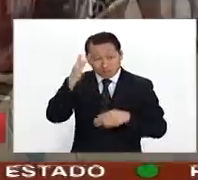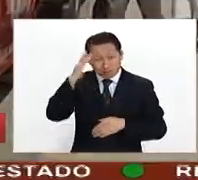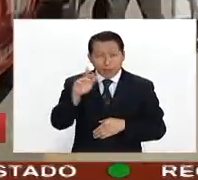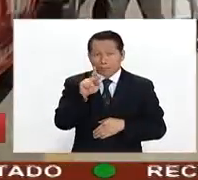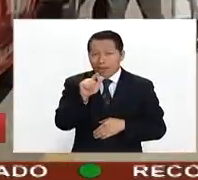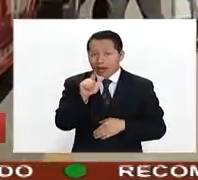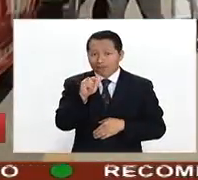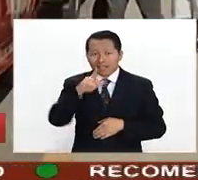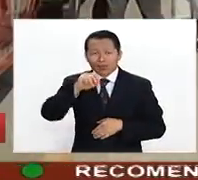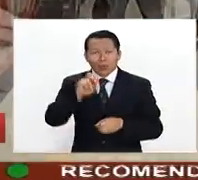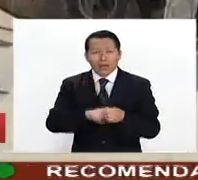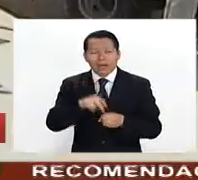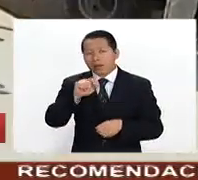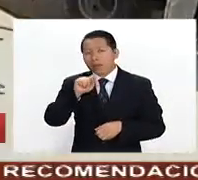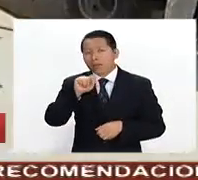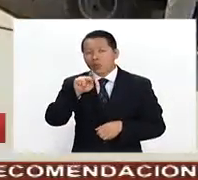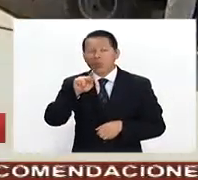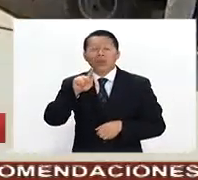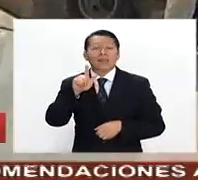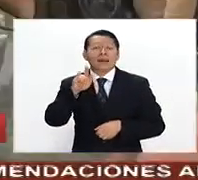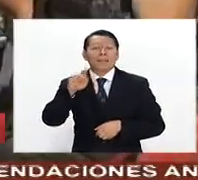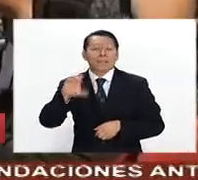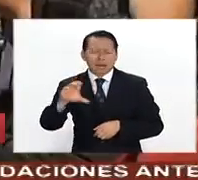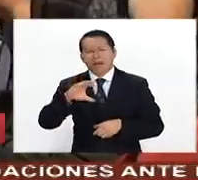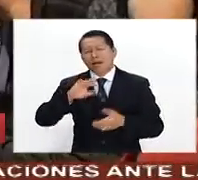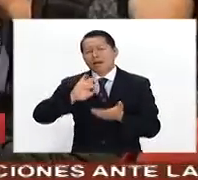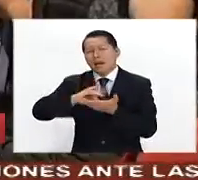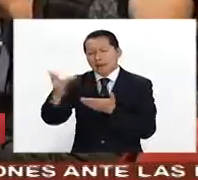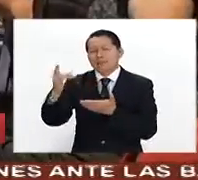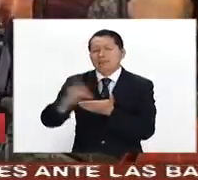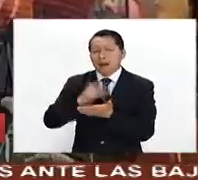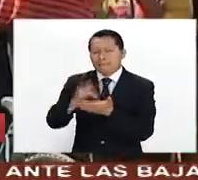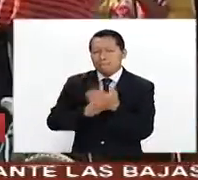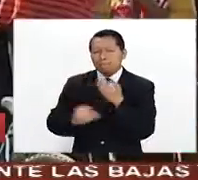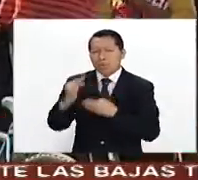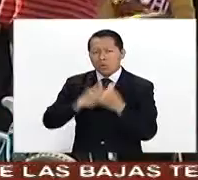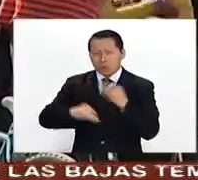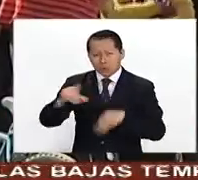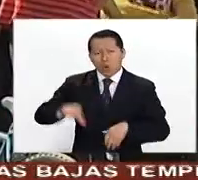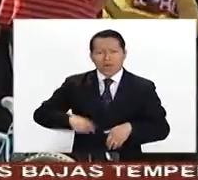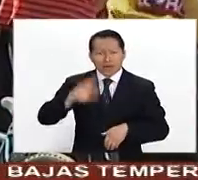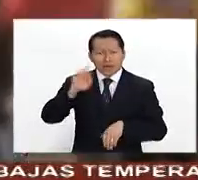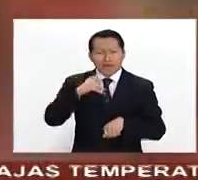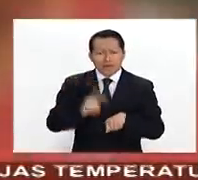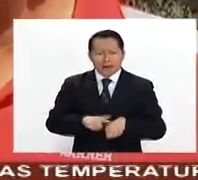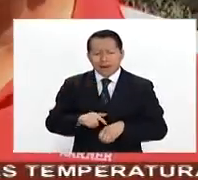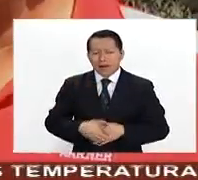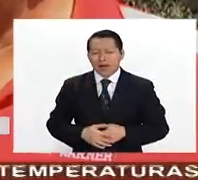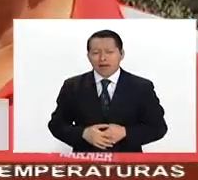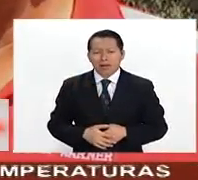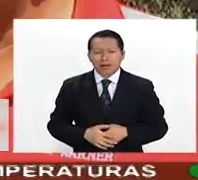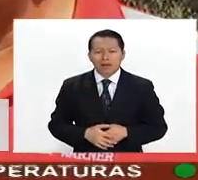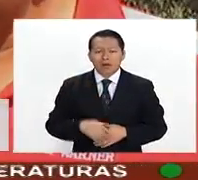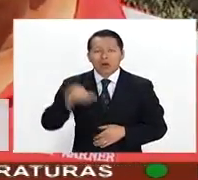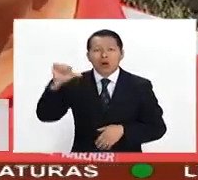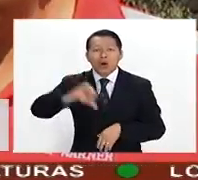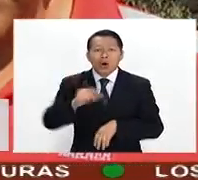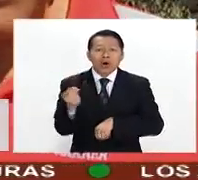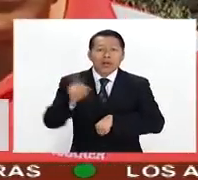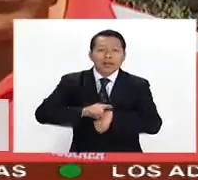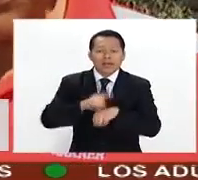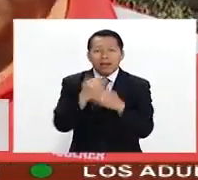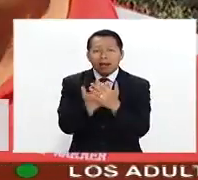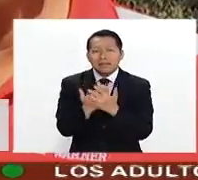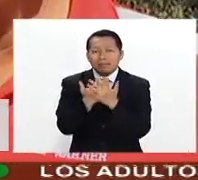Pablito en Tultepec se dijeron agradecidos por el apoyo que recibirán por parte del gobierno federal. Pues el día de hoy estamos todavía en